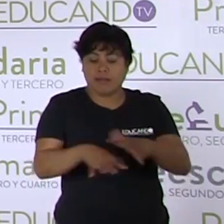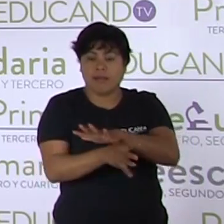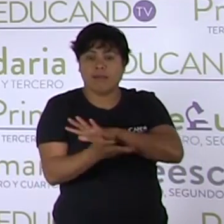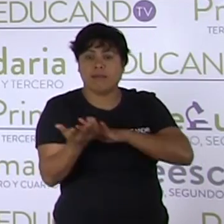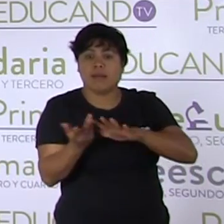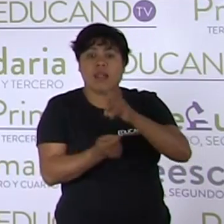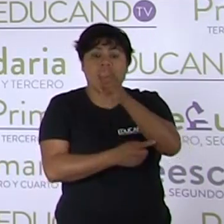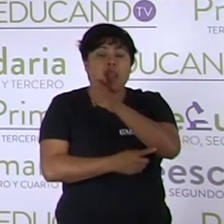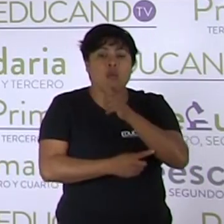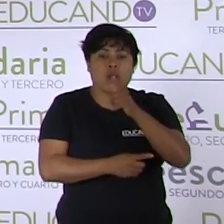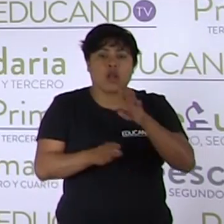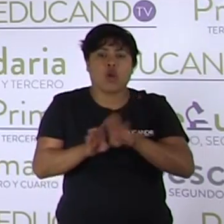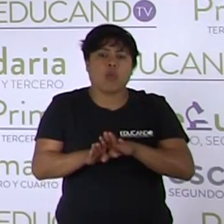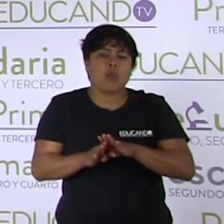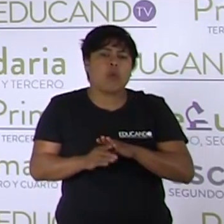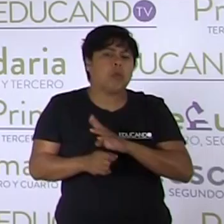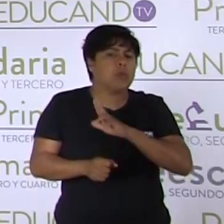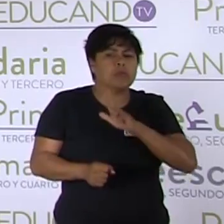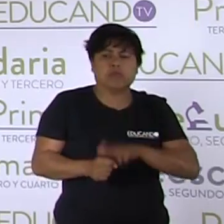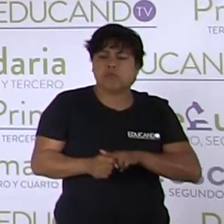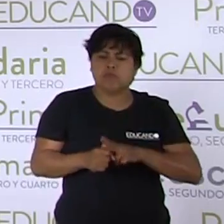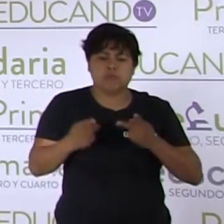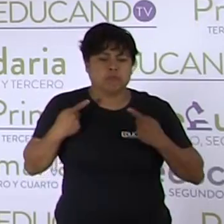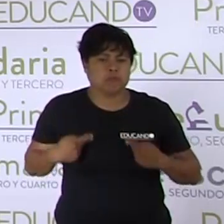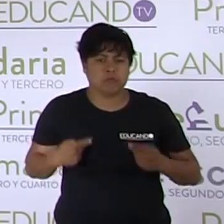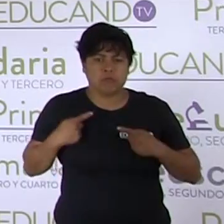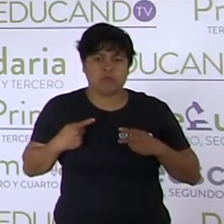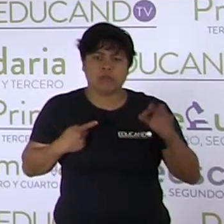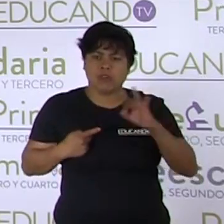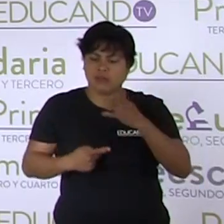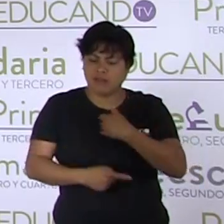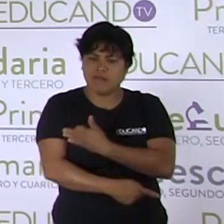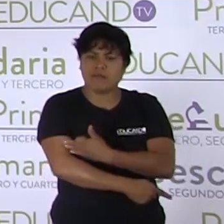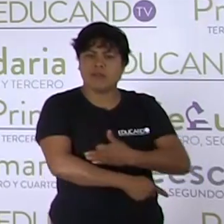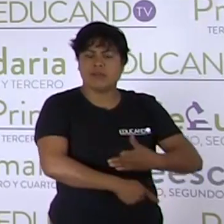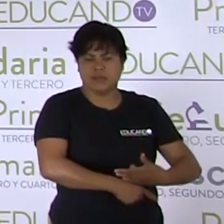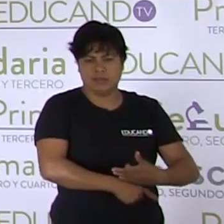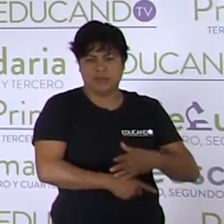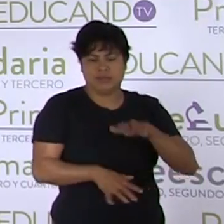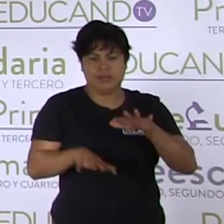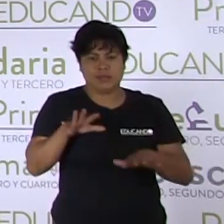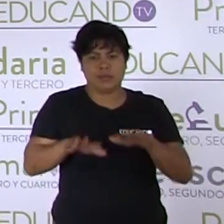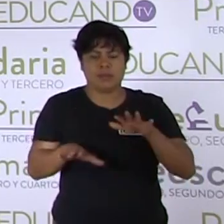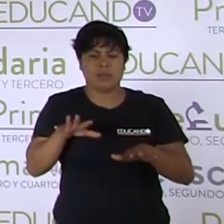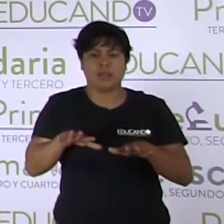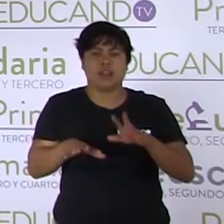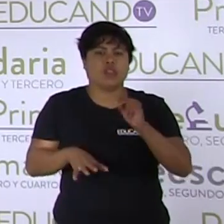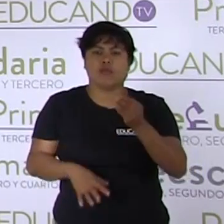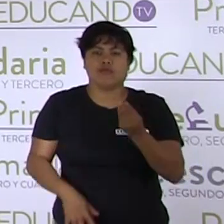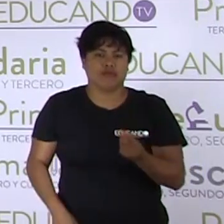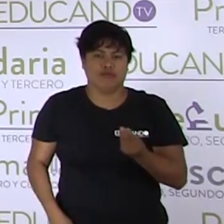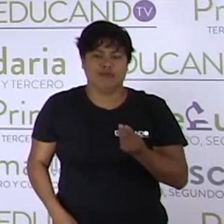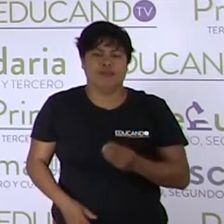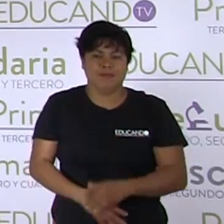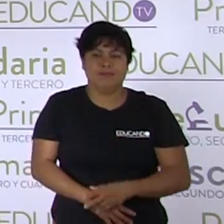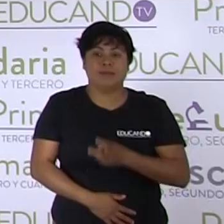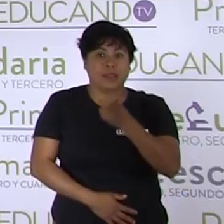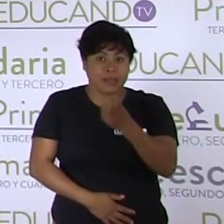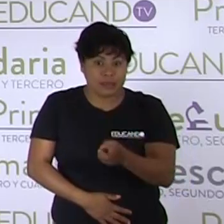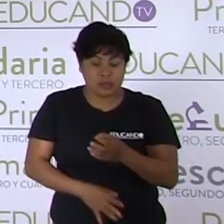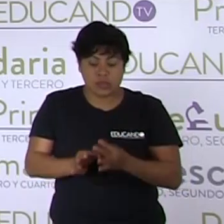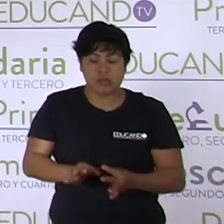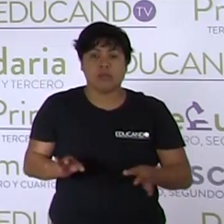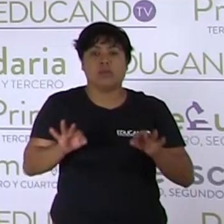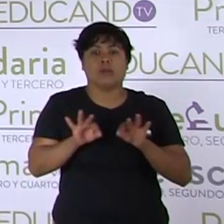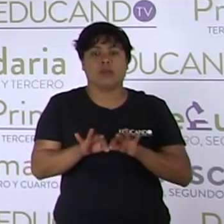lenguaje a veces común, a veces familiar y en otros casos no mucho. Por eso es importante